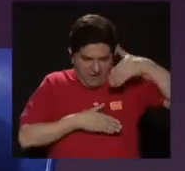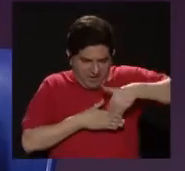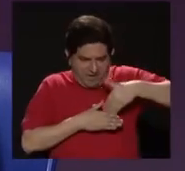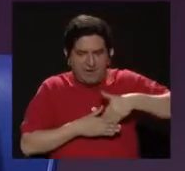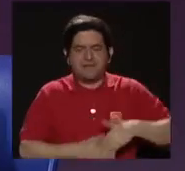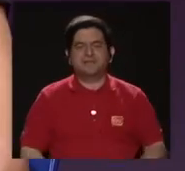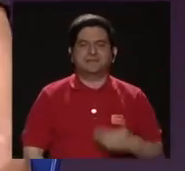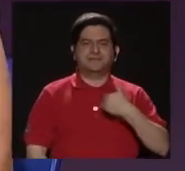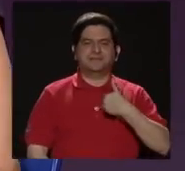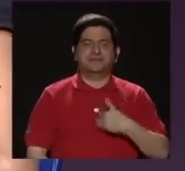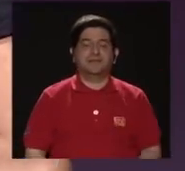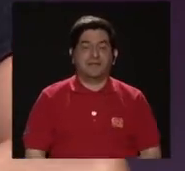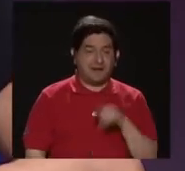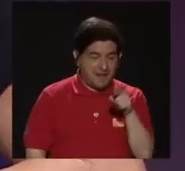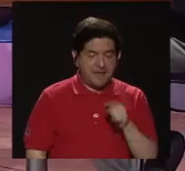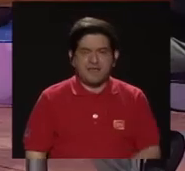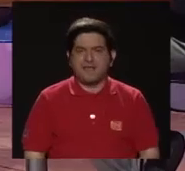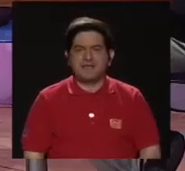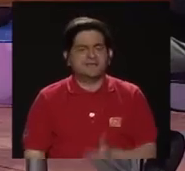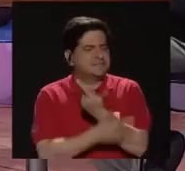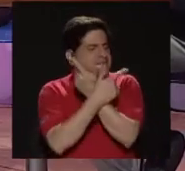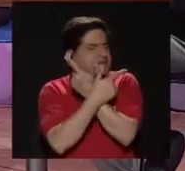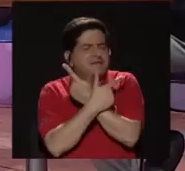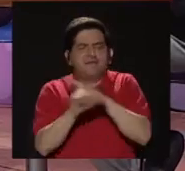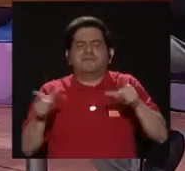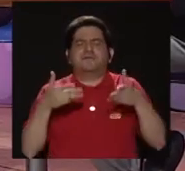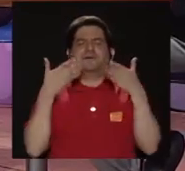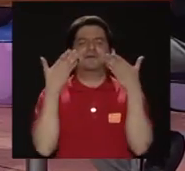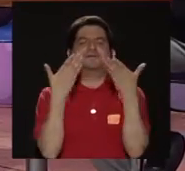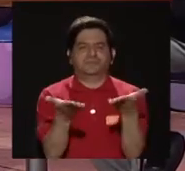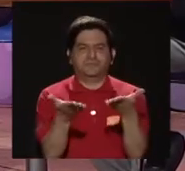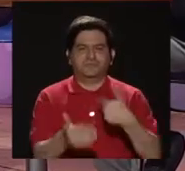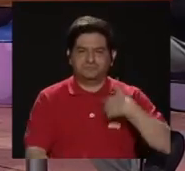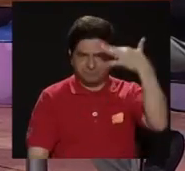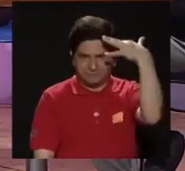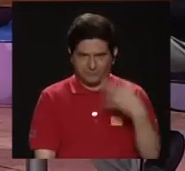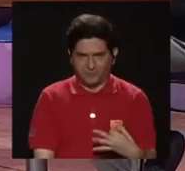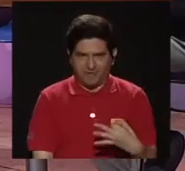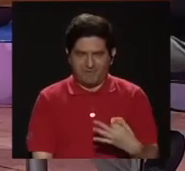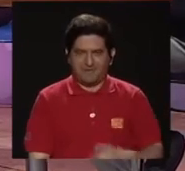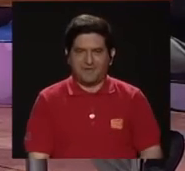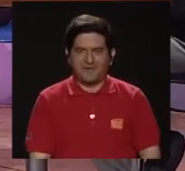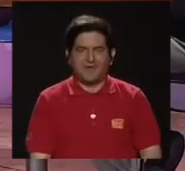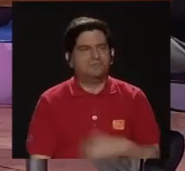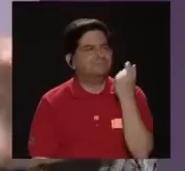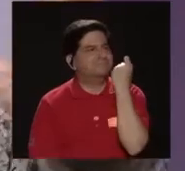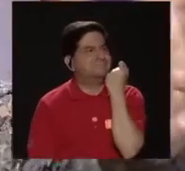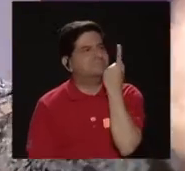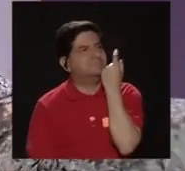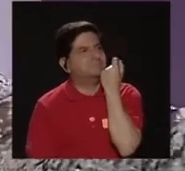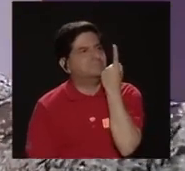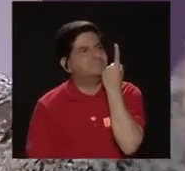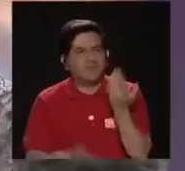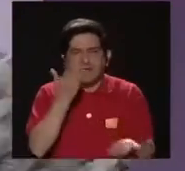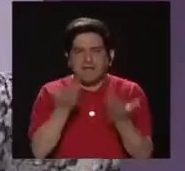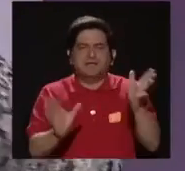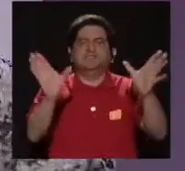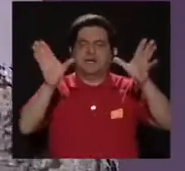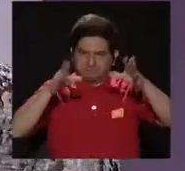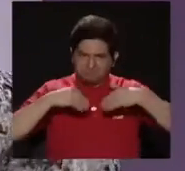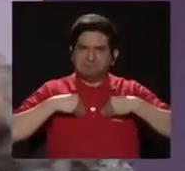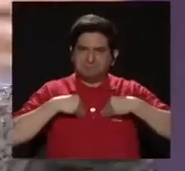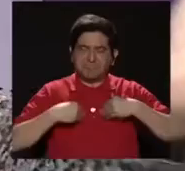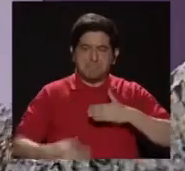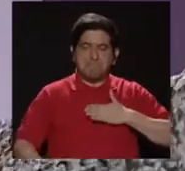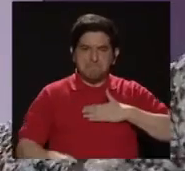Y esa mujer salvaje es absolutamente liberadora. Y por eso creo que la interpretación más aceptable